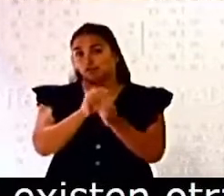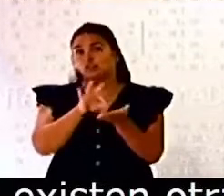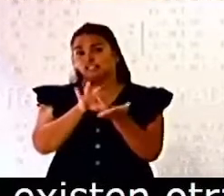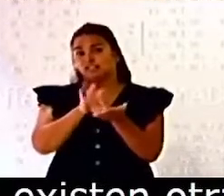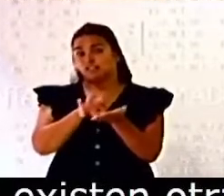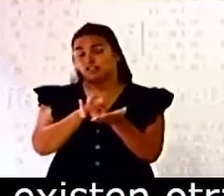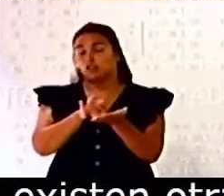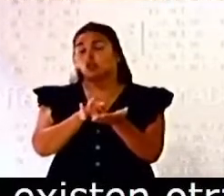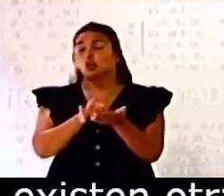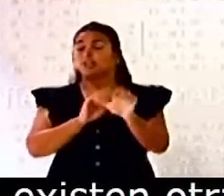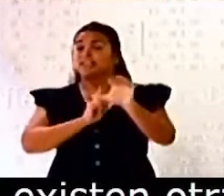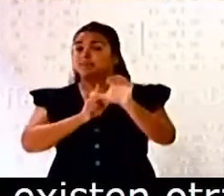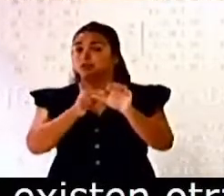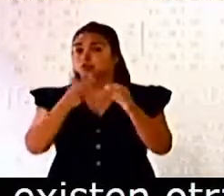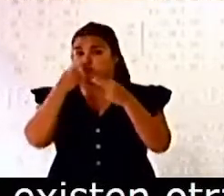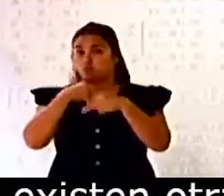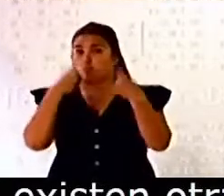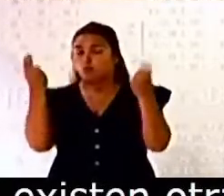Extremeño Público de Empleo,